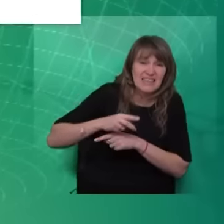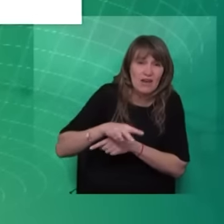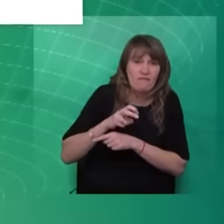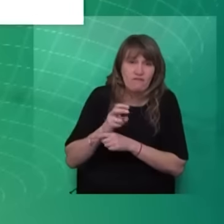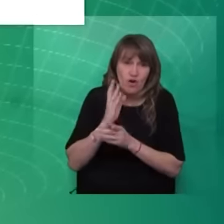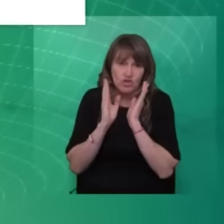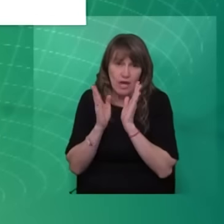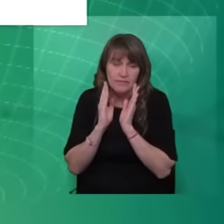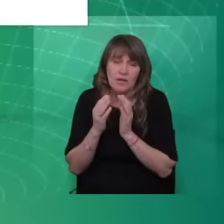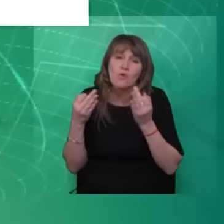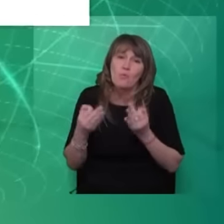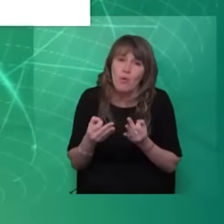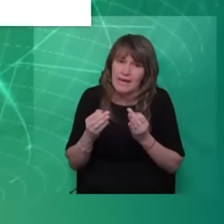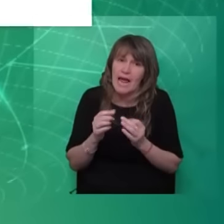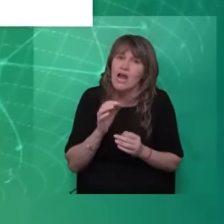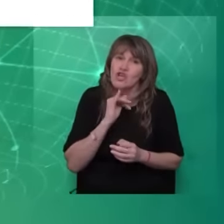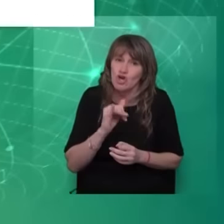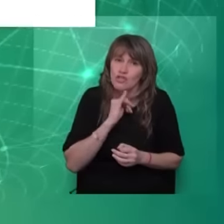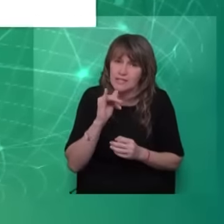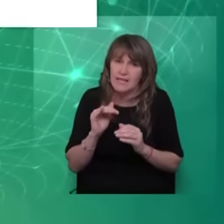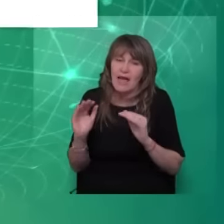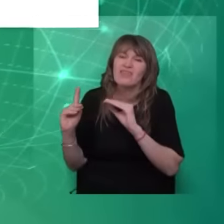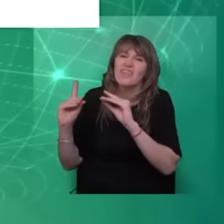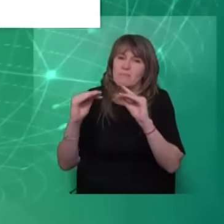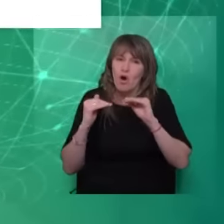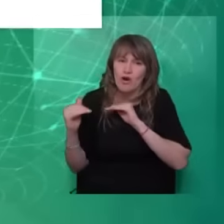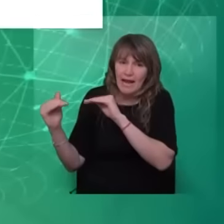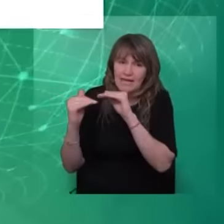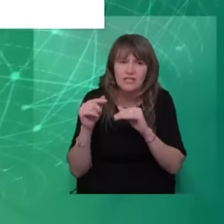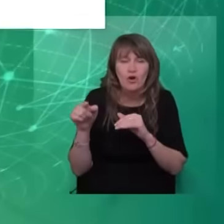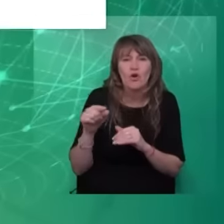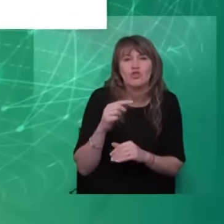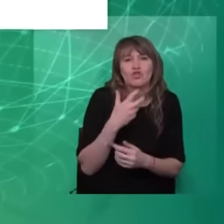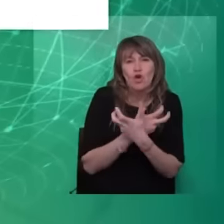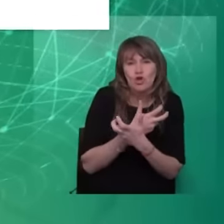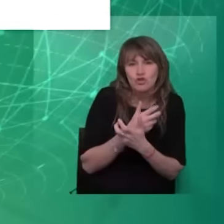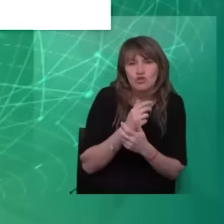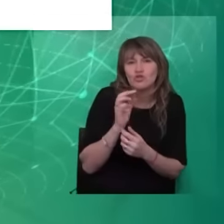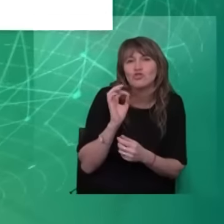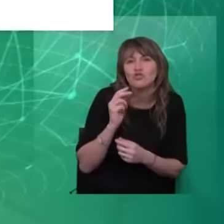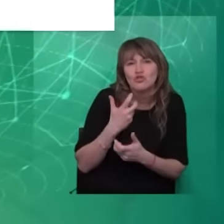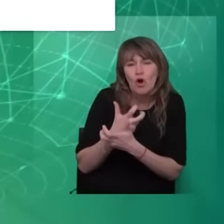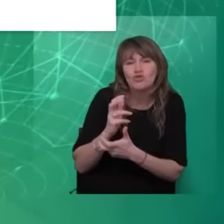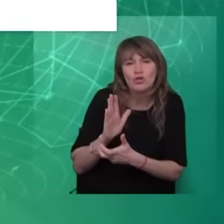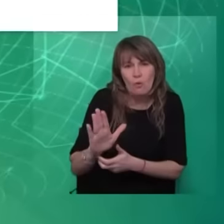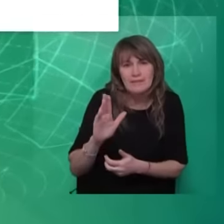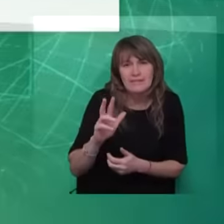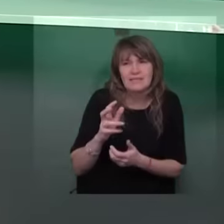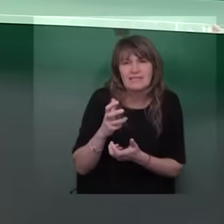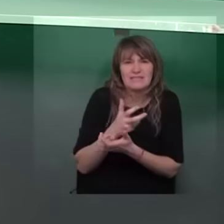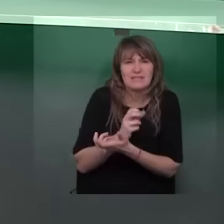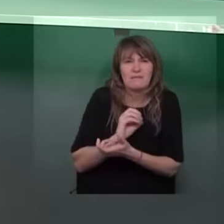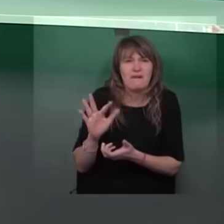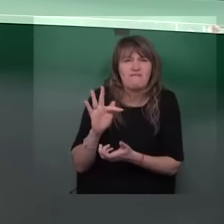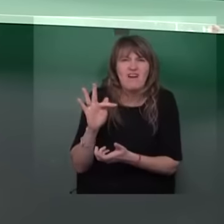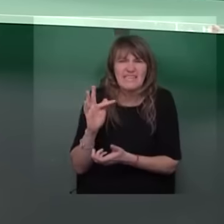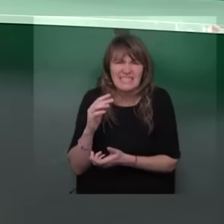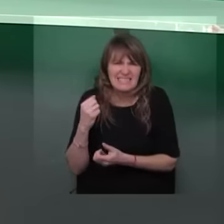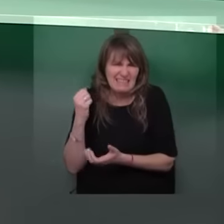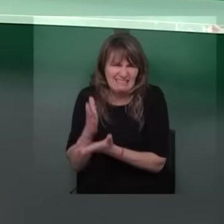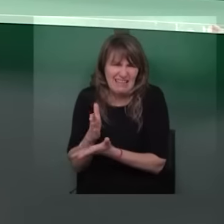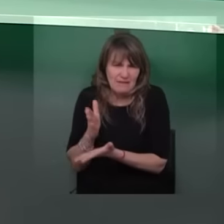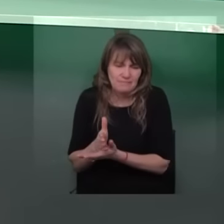buena noticia para el sistema democrático y la definió como tóxica y fascista entre otras cosas vamos a cambiar